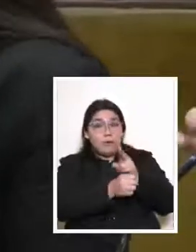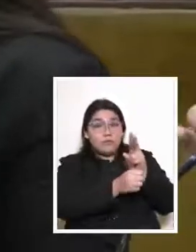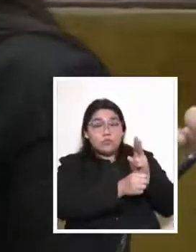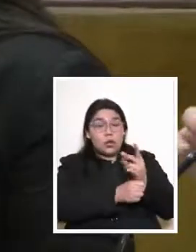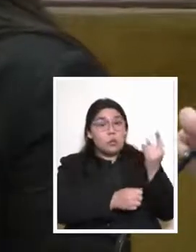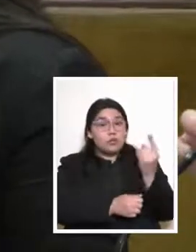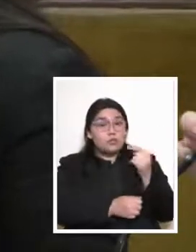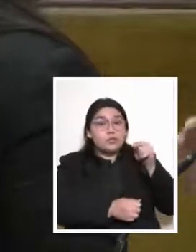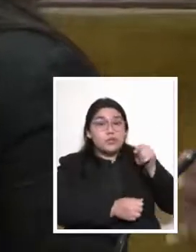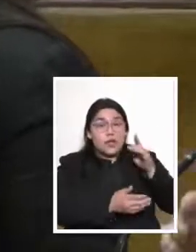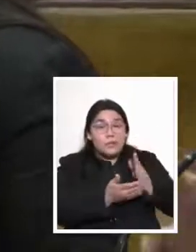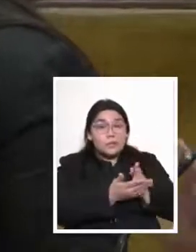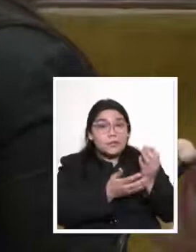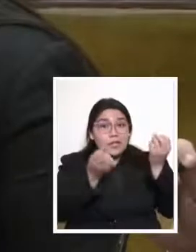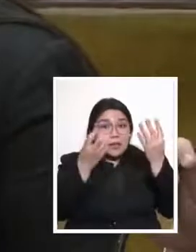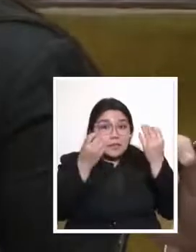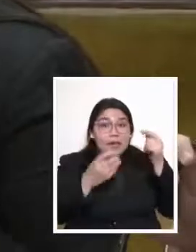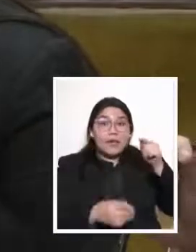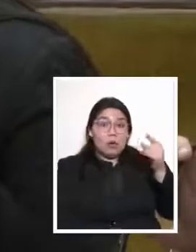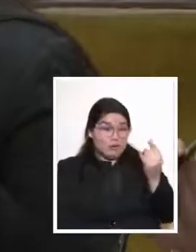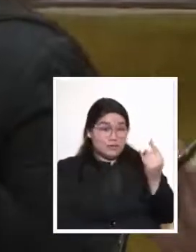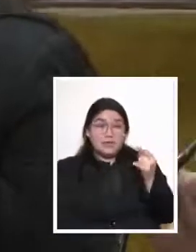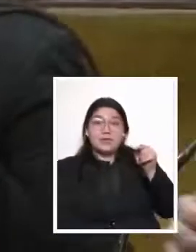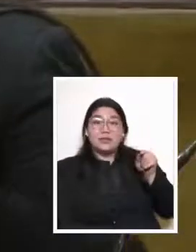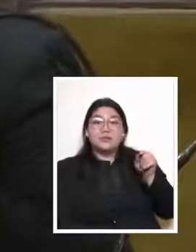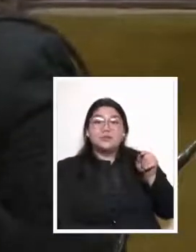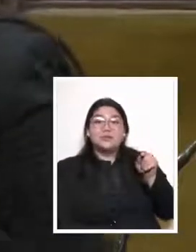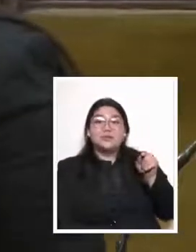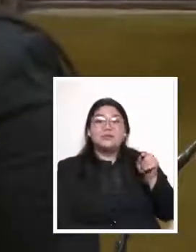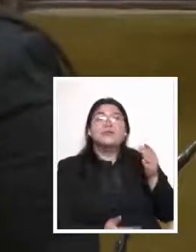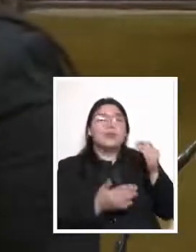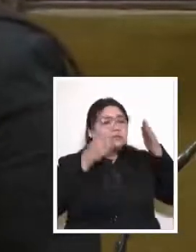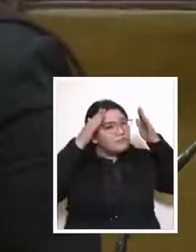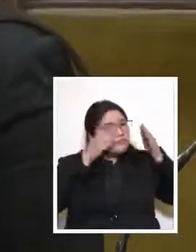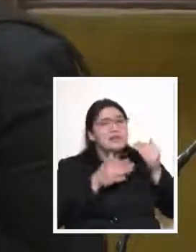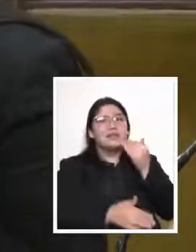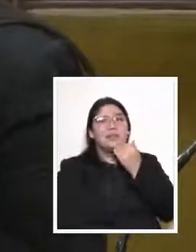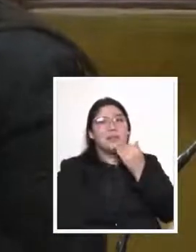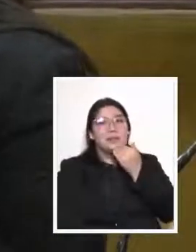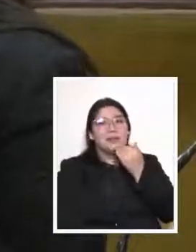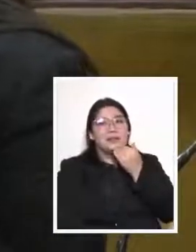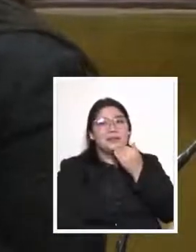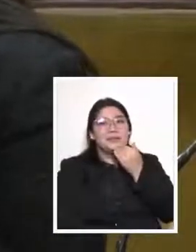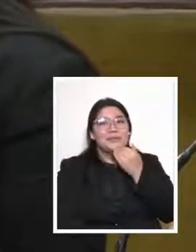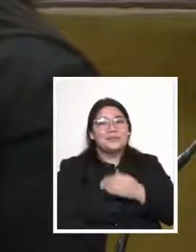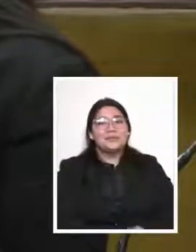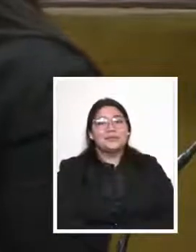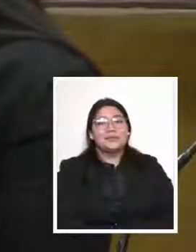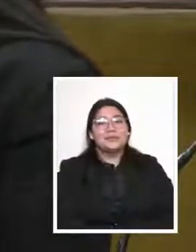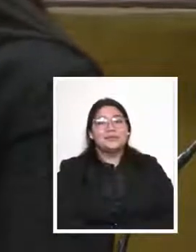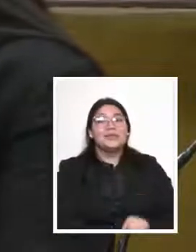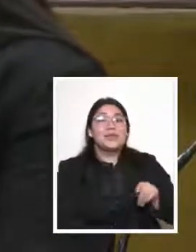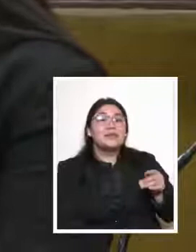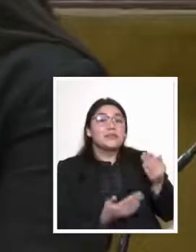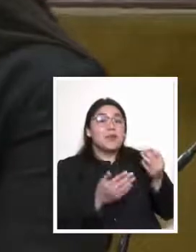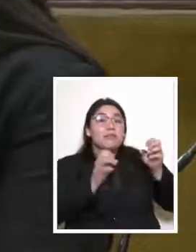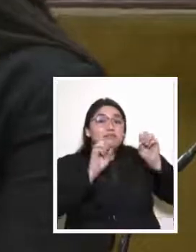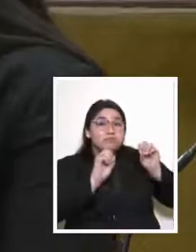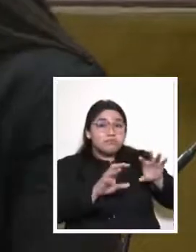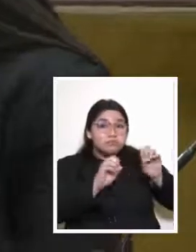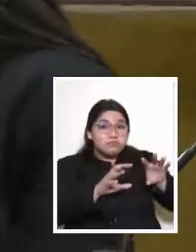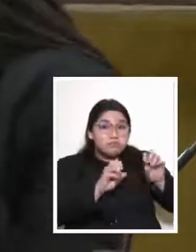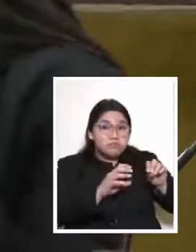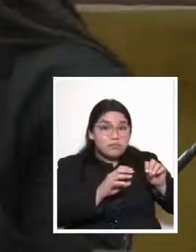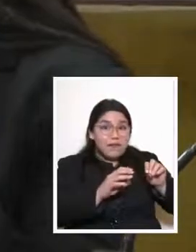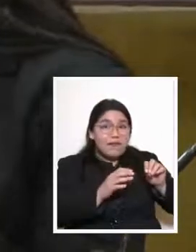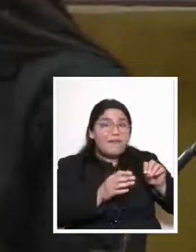de pedagogía, en las universidades, se pueda poner el foco en esto, de que sea una preparación que esté realmente alineada